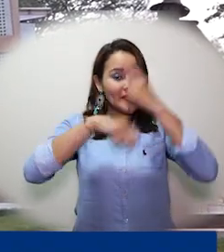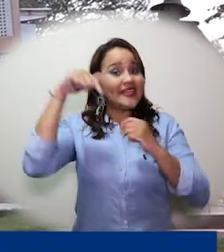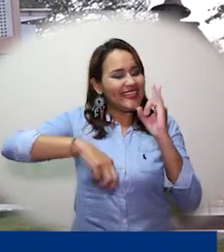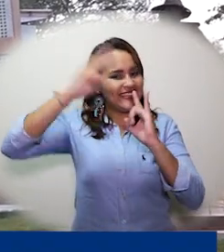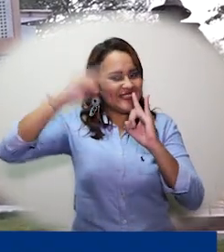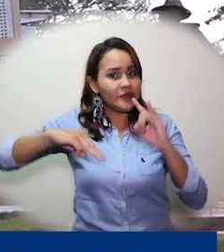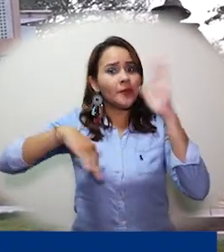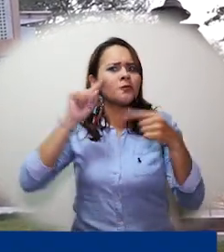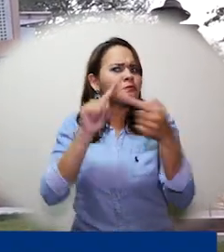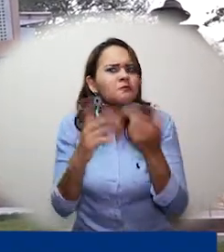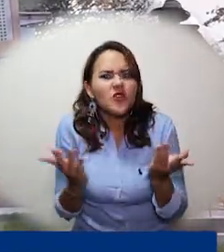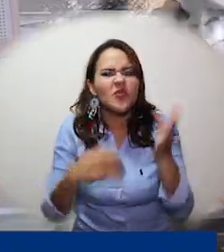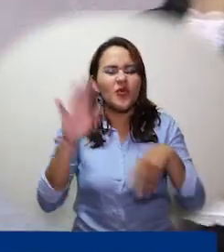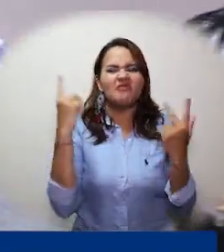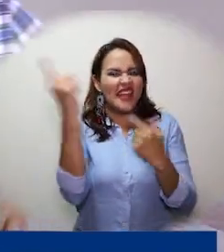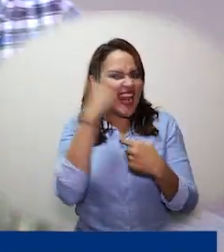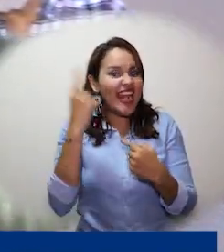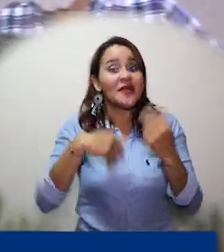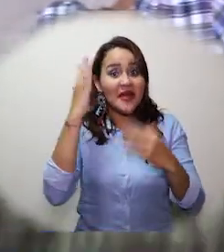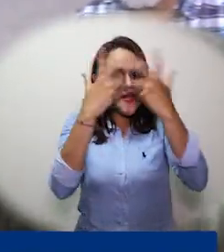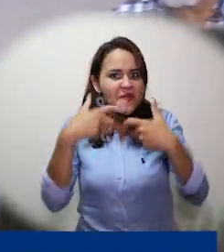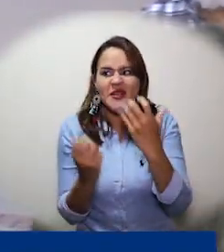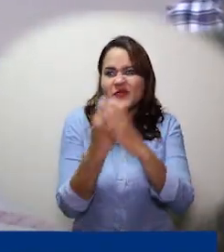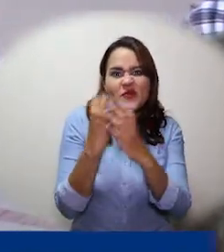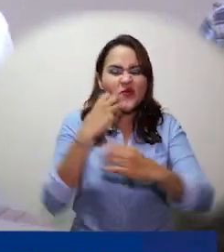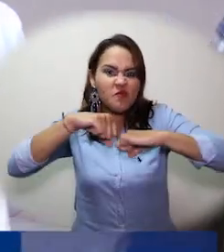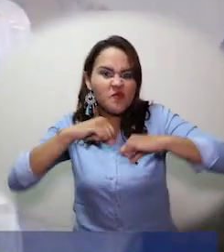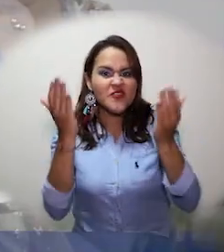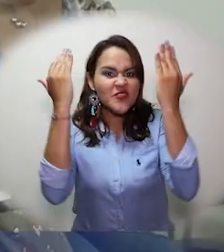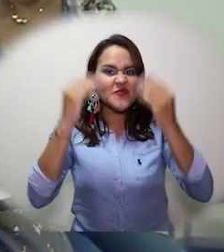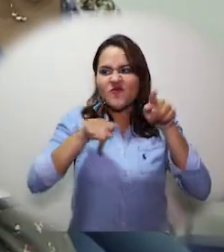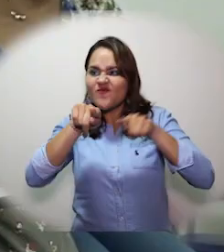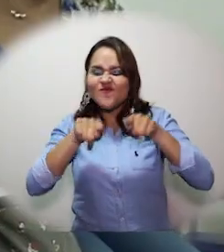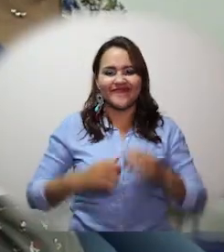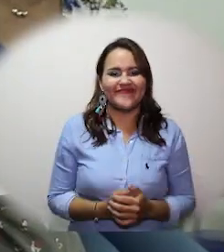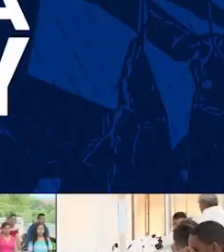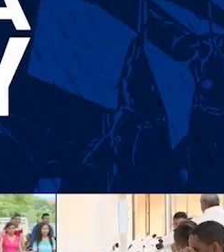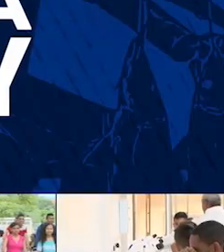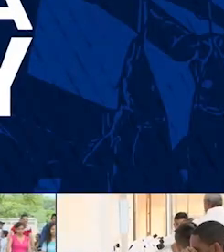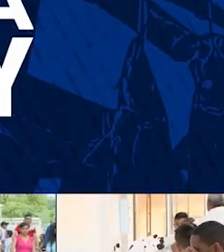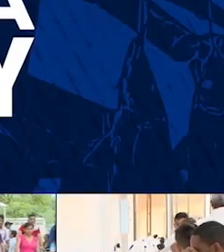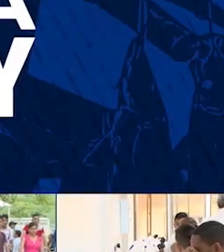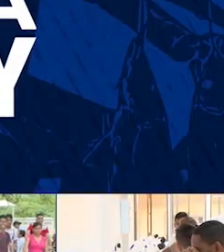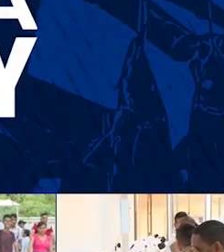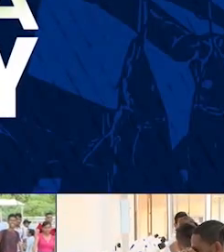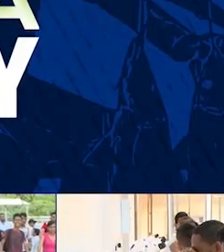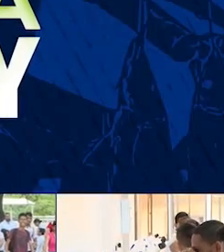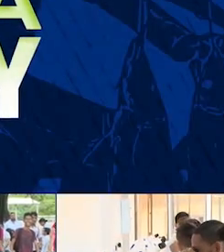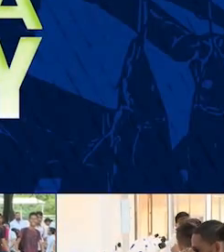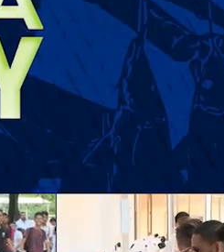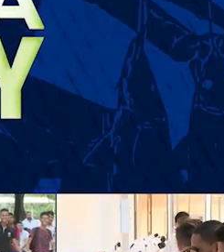El marketing, apuesta de Unimagdalena para formar empresas más rentables y competitivas.